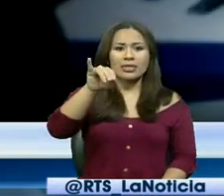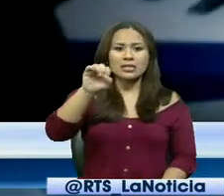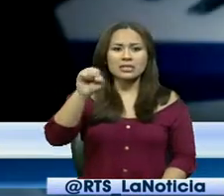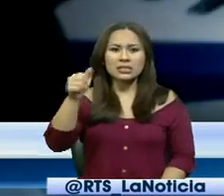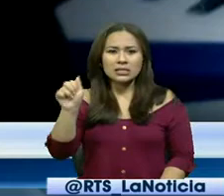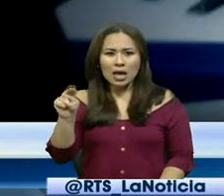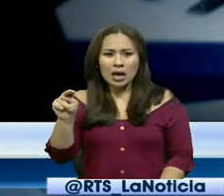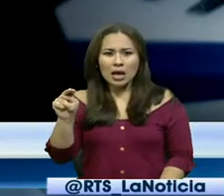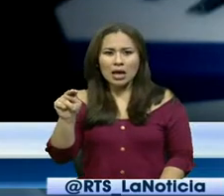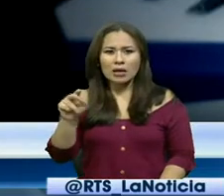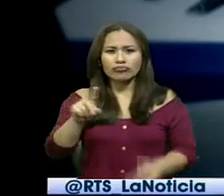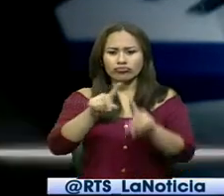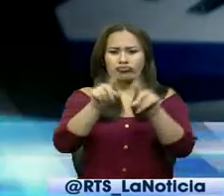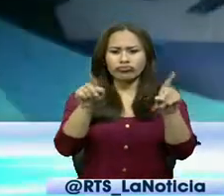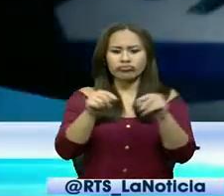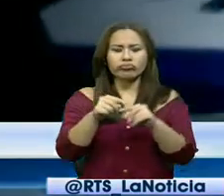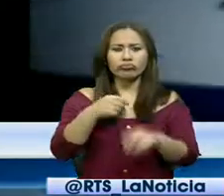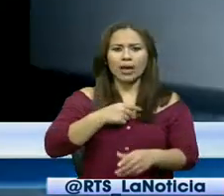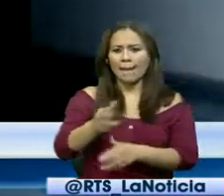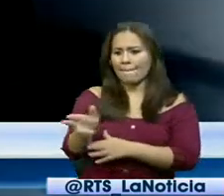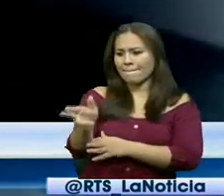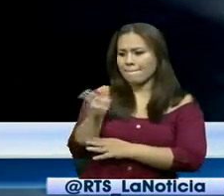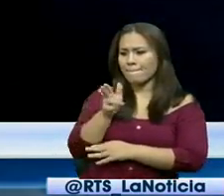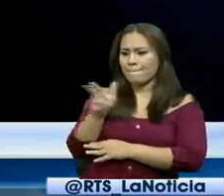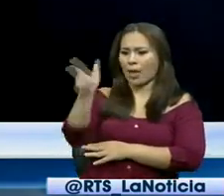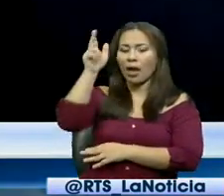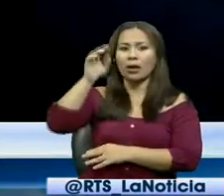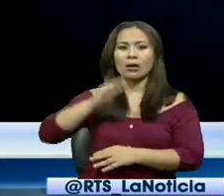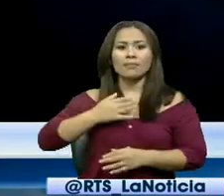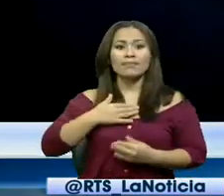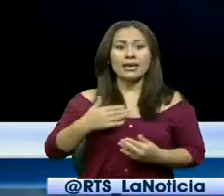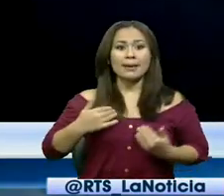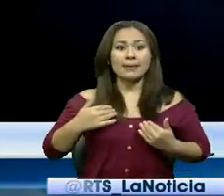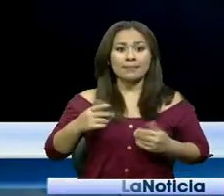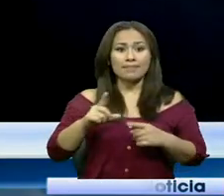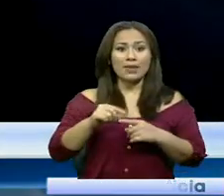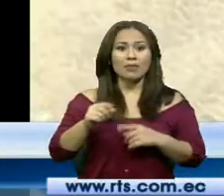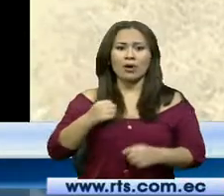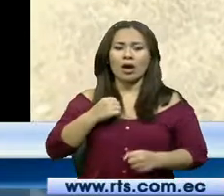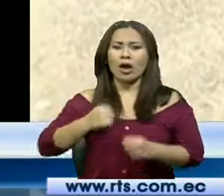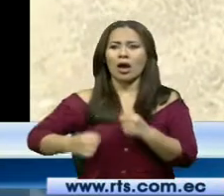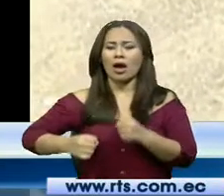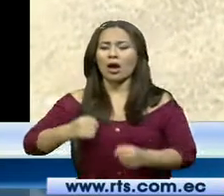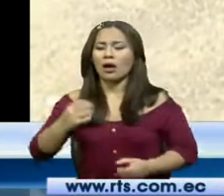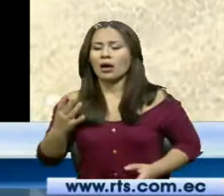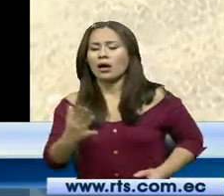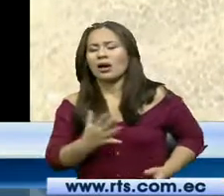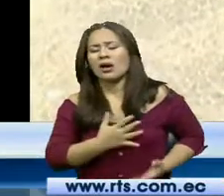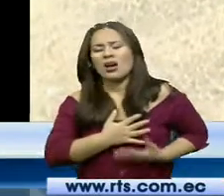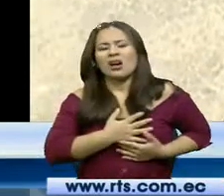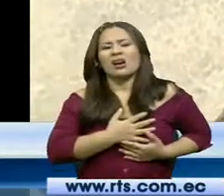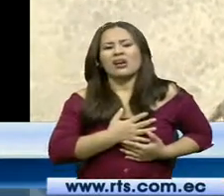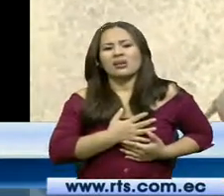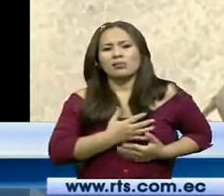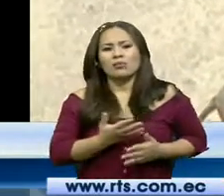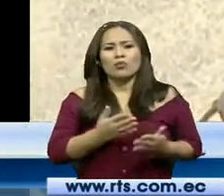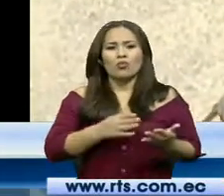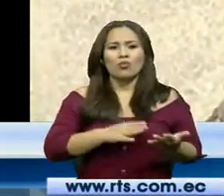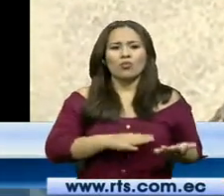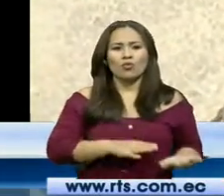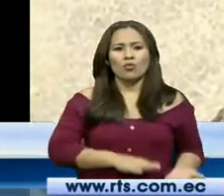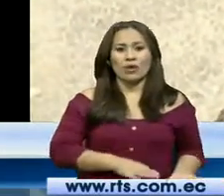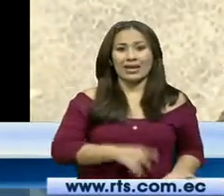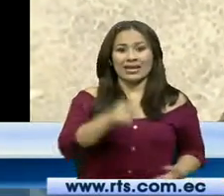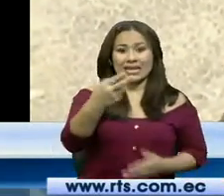le disparó a mi primo sentado ahí en esquina. Y él vino, corrió y aquí fue que cayó. El ahora occiso deja tres hijos de